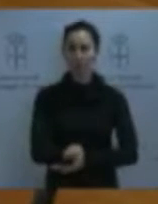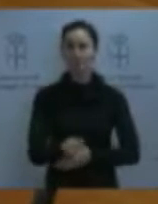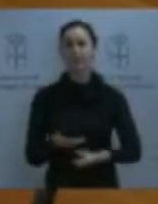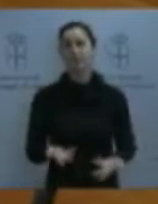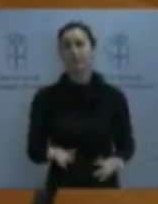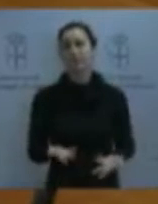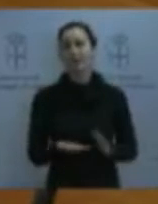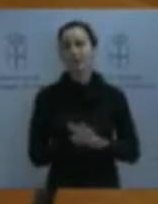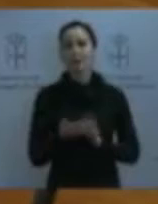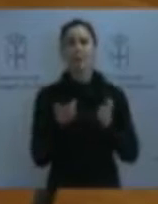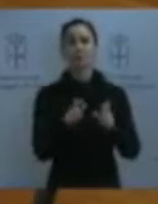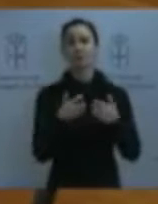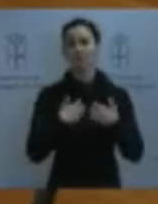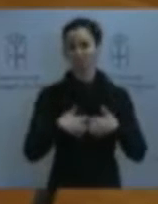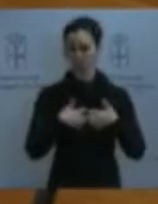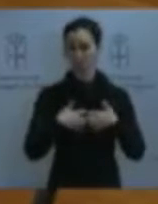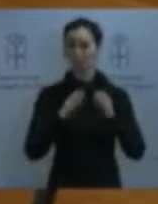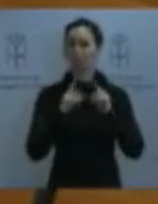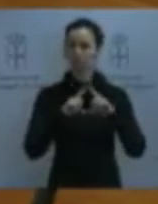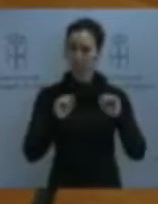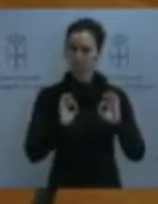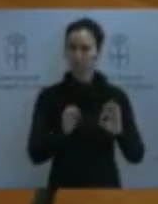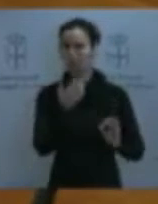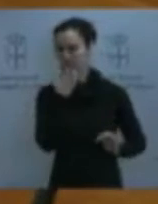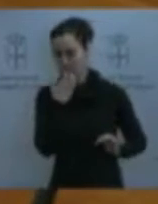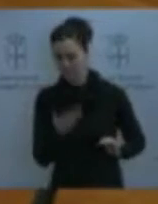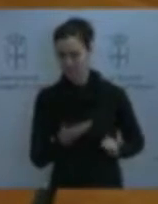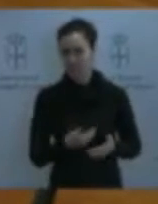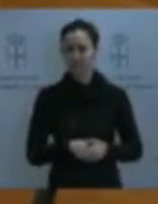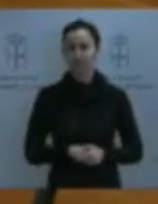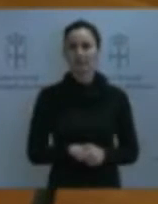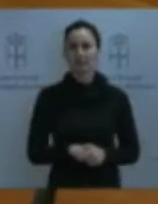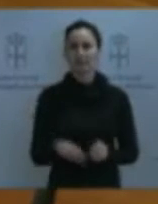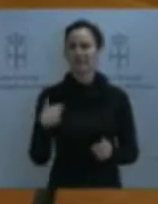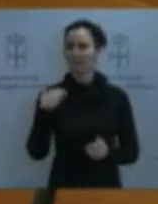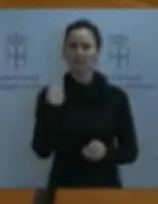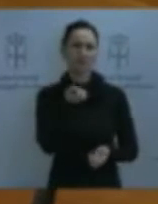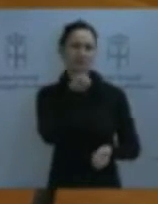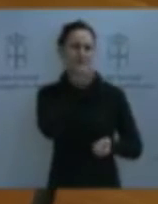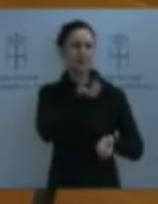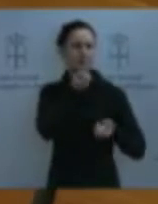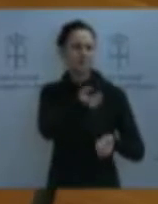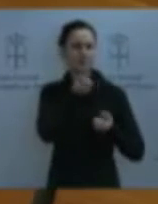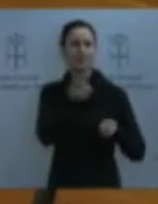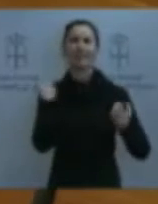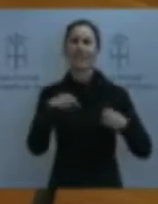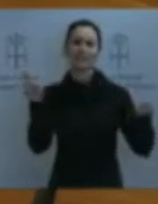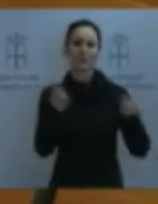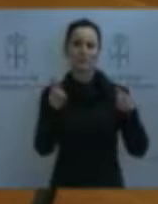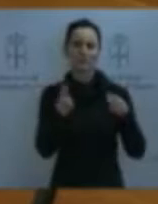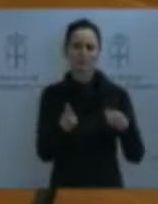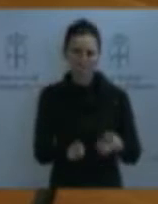asturiano. Como hemos relatado en distintas ocasiones, hemos mantenido una interlocución, un seguimiento de las distintas